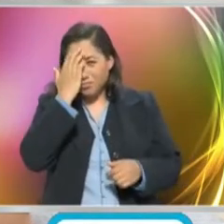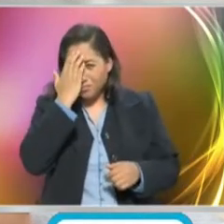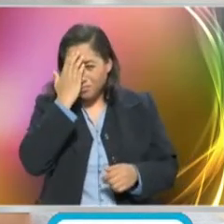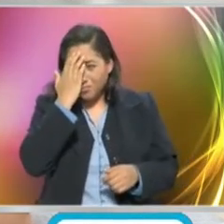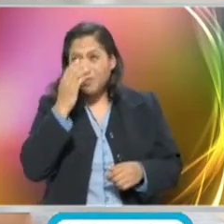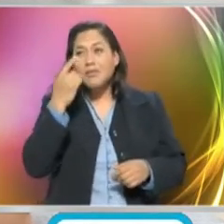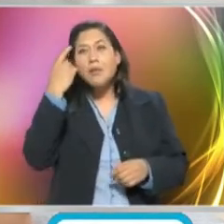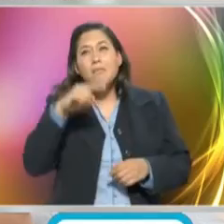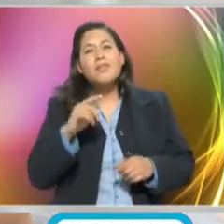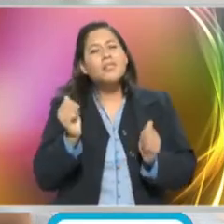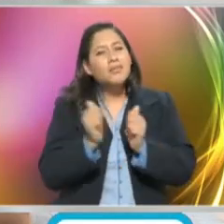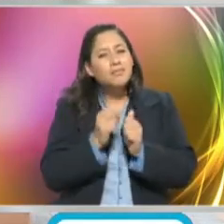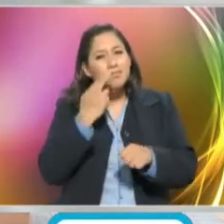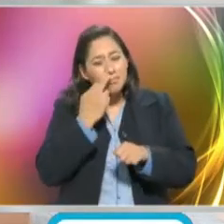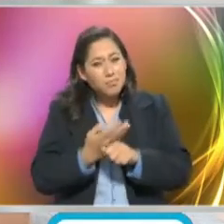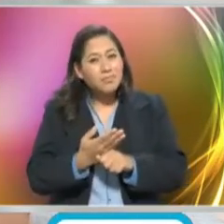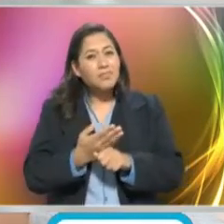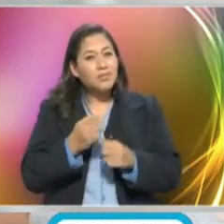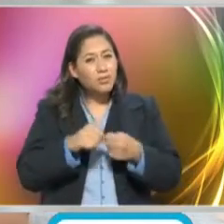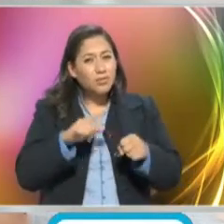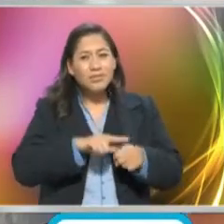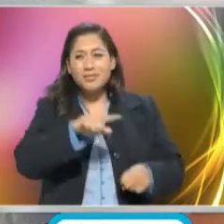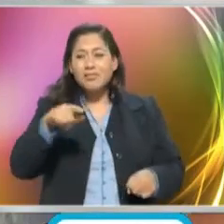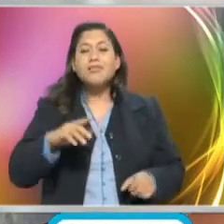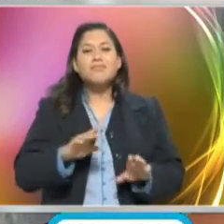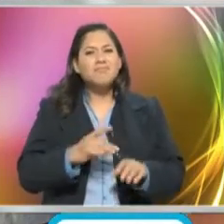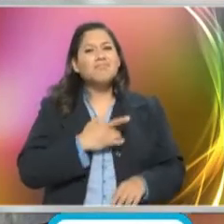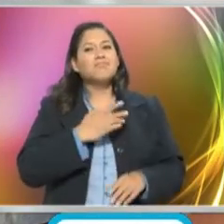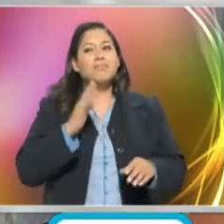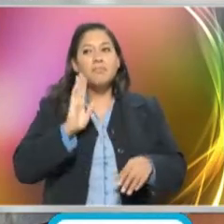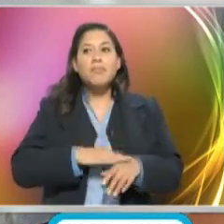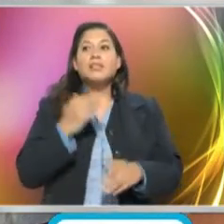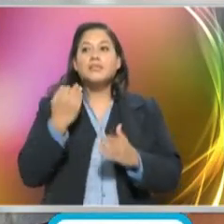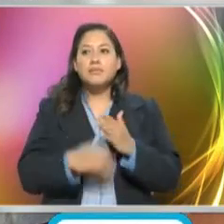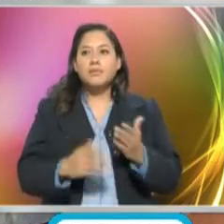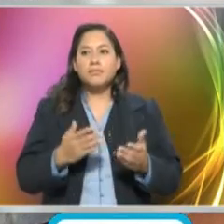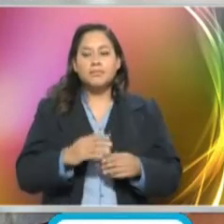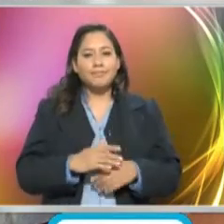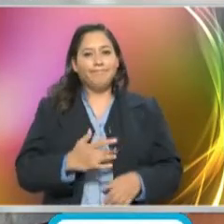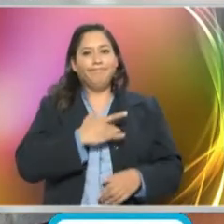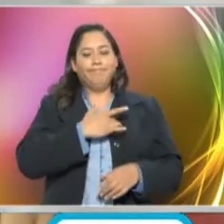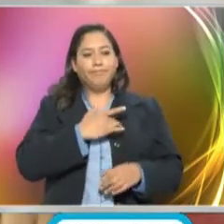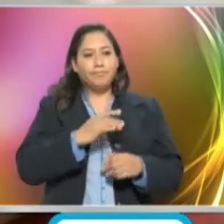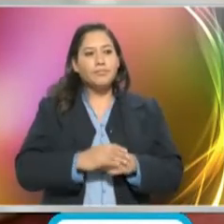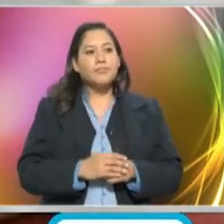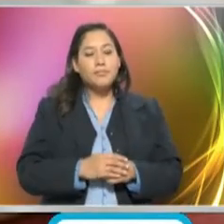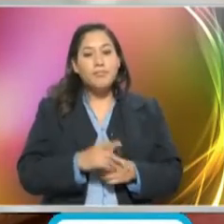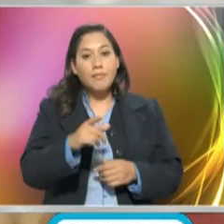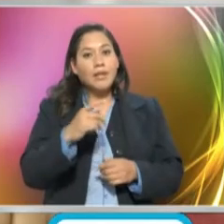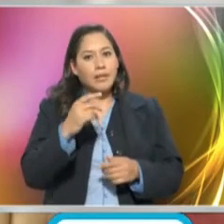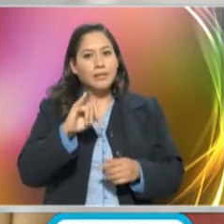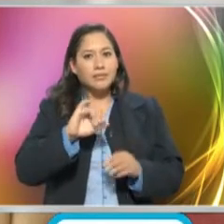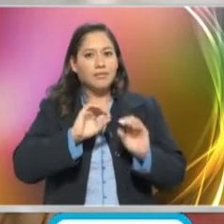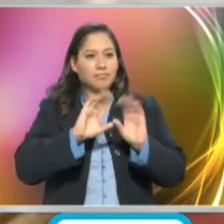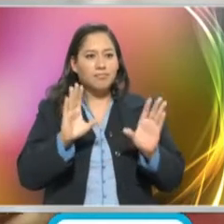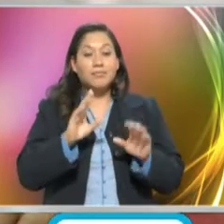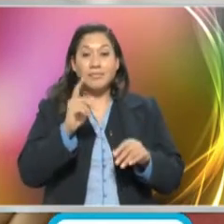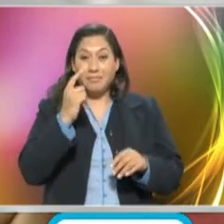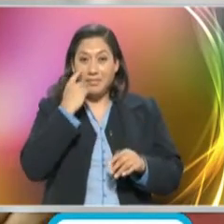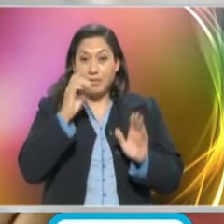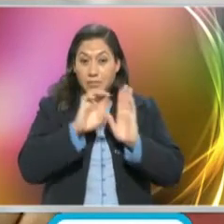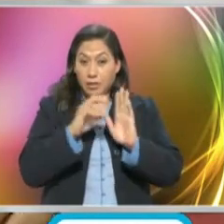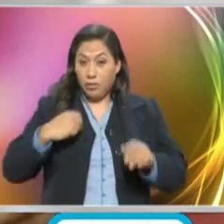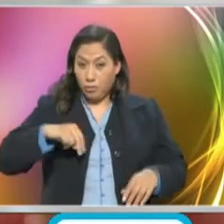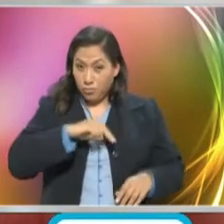conocimiento, hacerlo a través de la responsabilidad social. ¿Qué consideras que haga falta? Sensibilización, definitivamente. Si nosotros